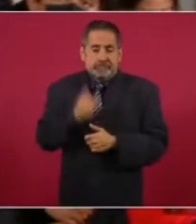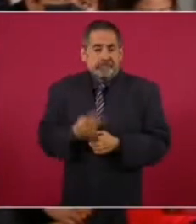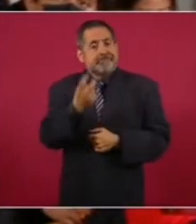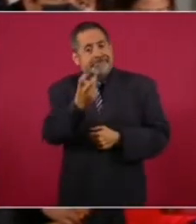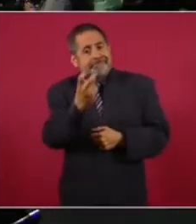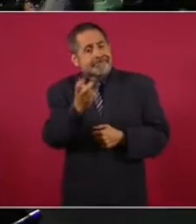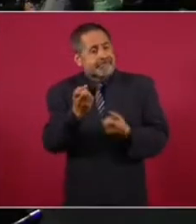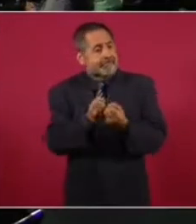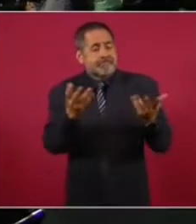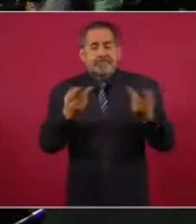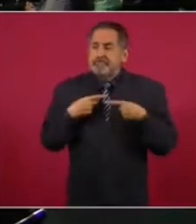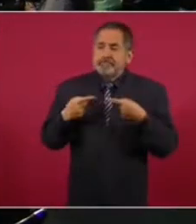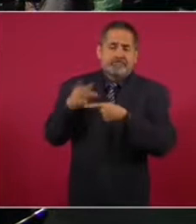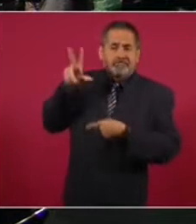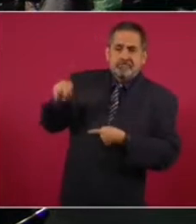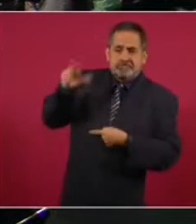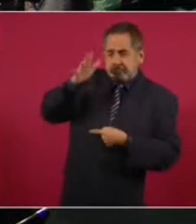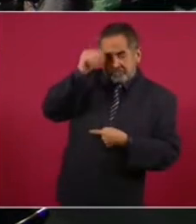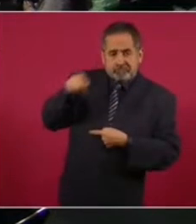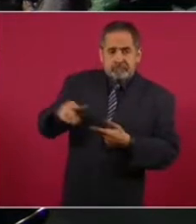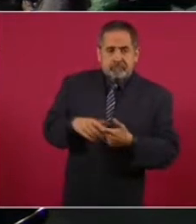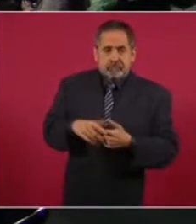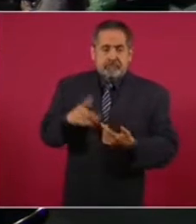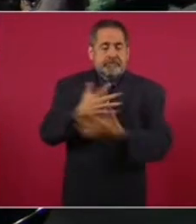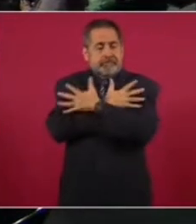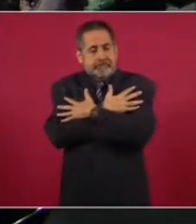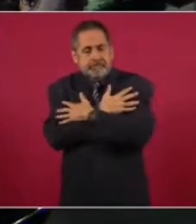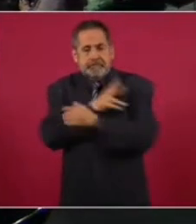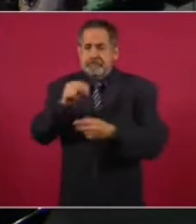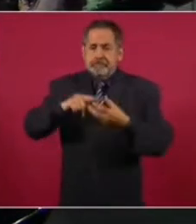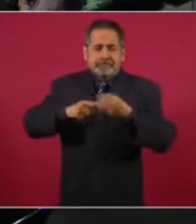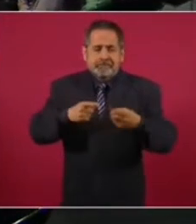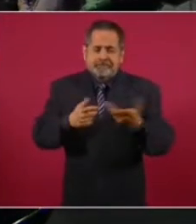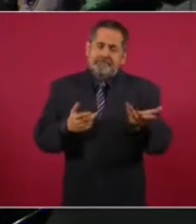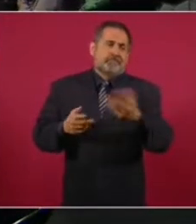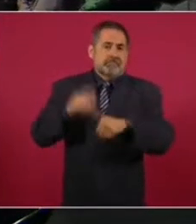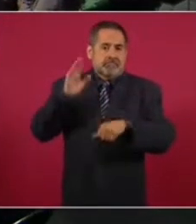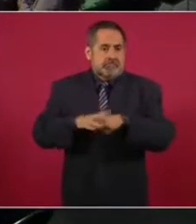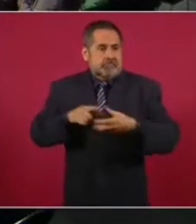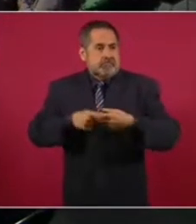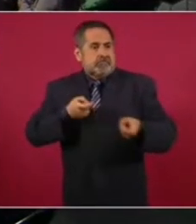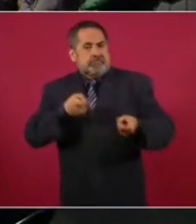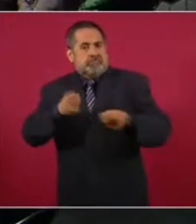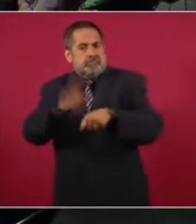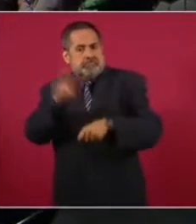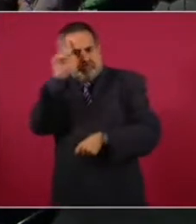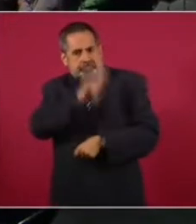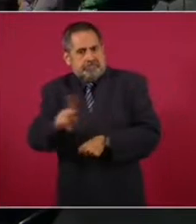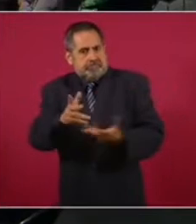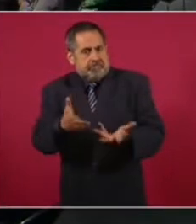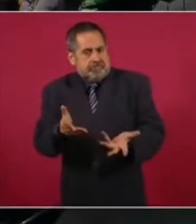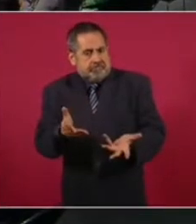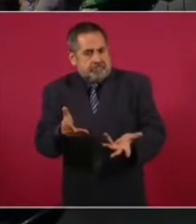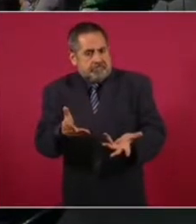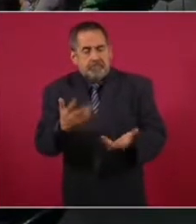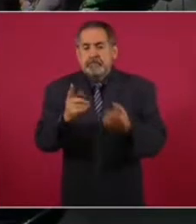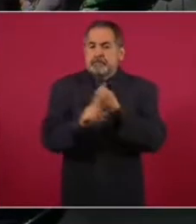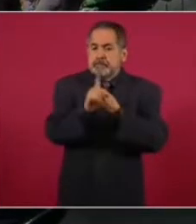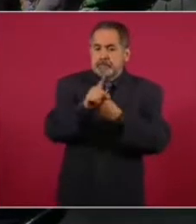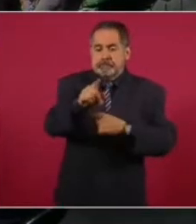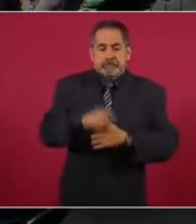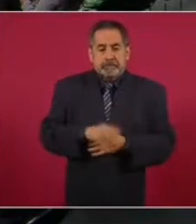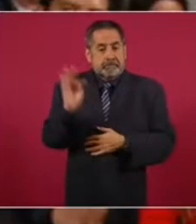oponen a ella, y la idea de abrazos no balazos han sido al final más balazos. El problema, señor presidente, es que si